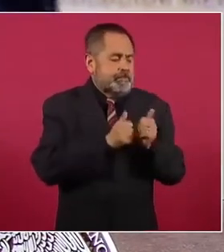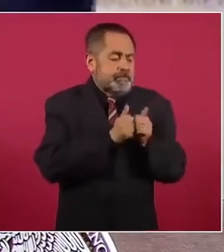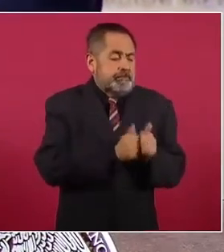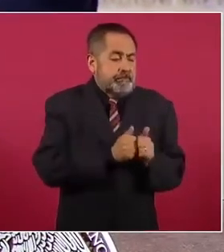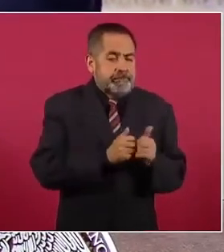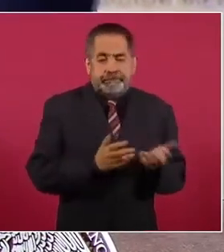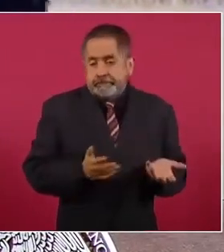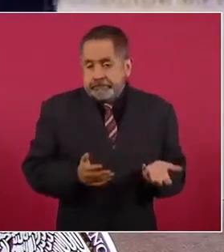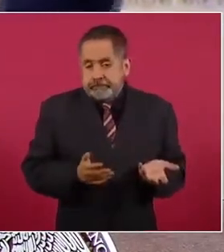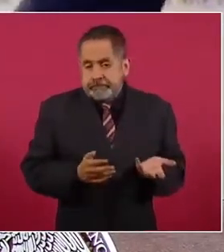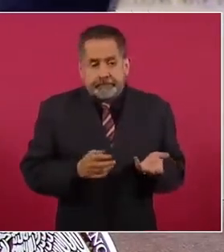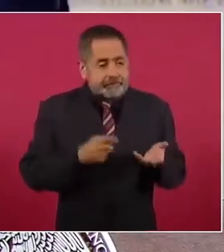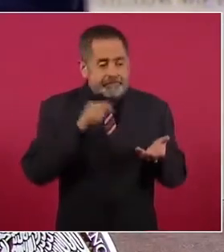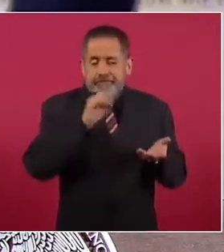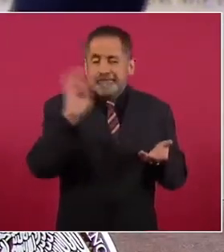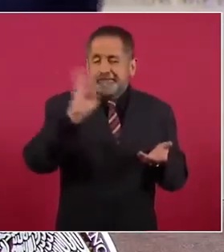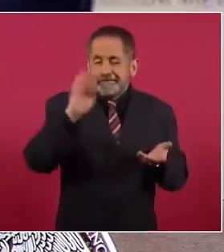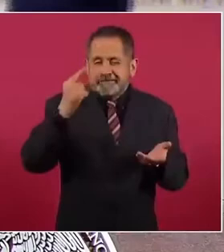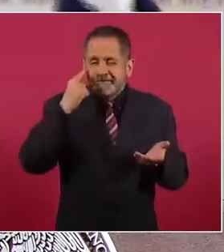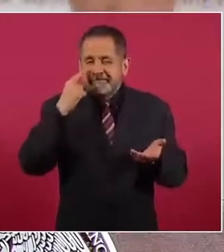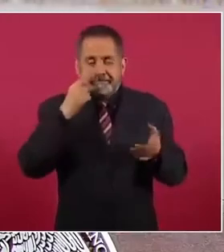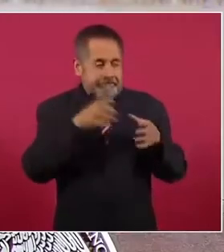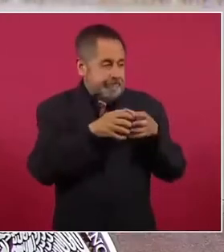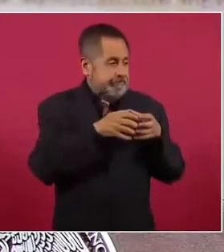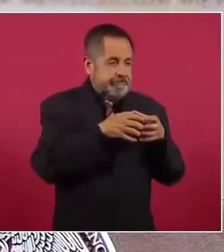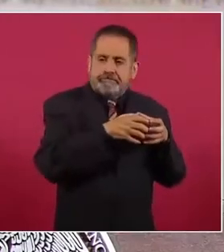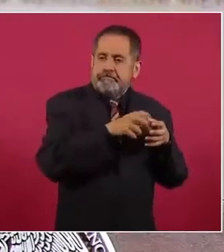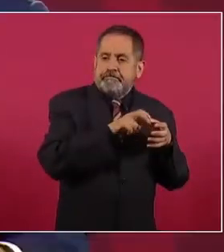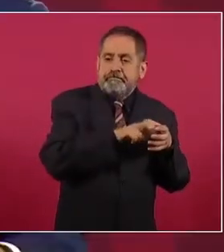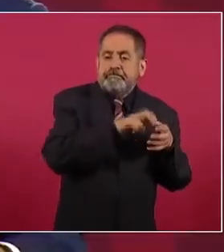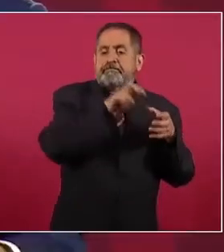porque si salieran de